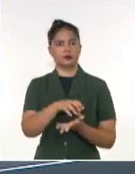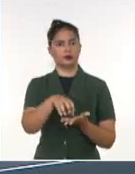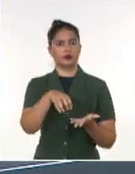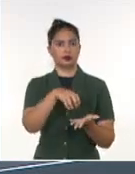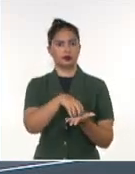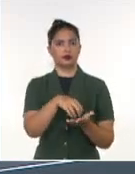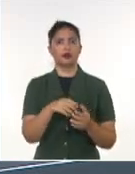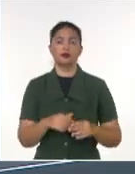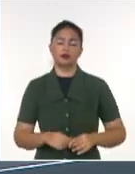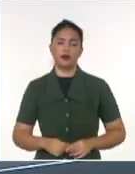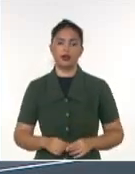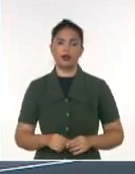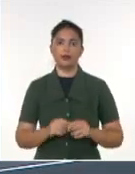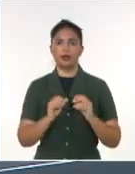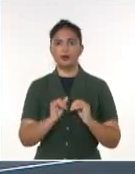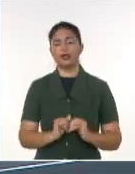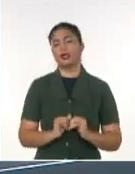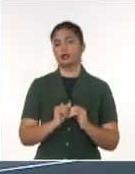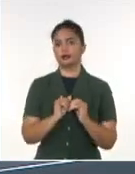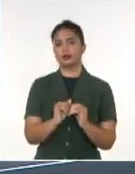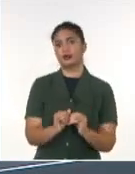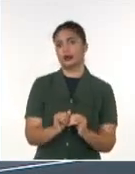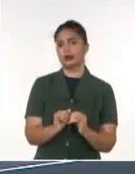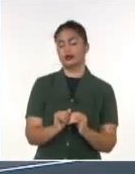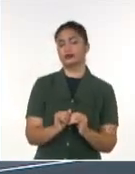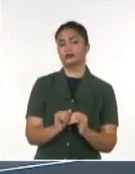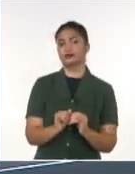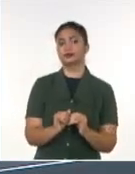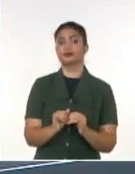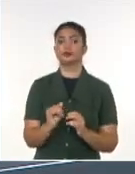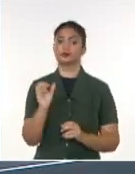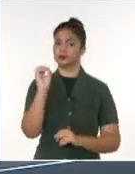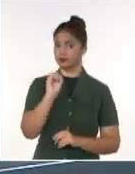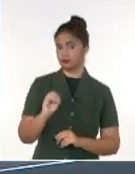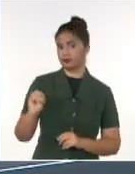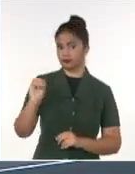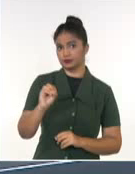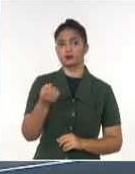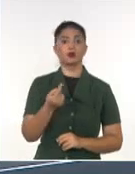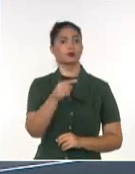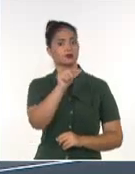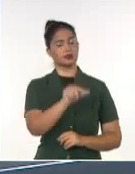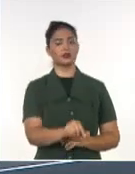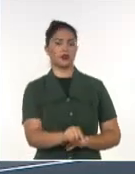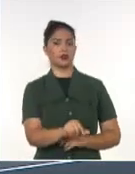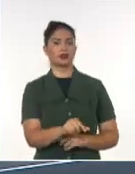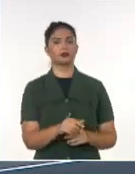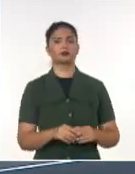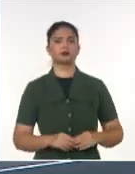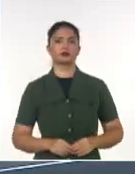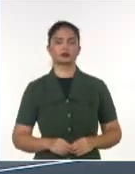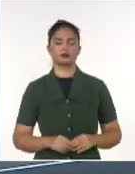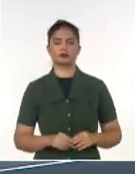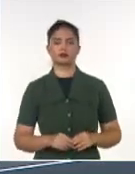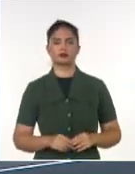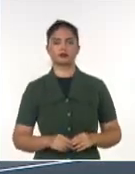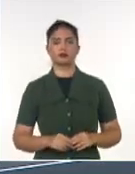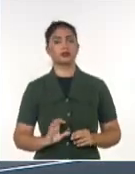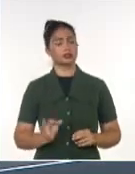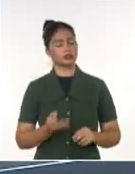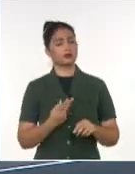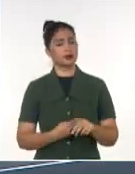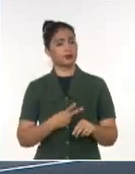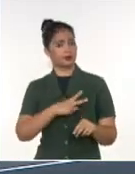está capacitado para poder tener una orientación correcta sobre el paciente y una conducta adecuada, siempre previendo